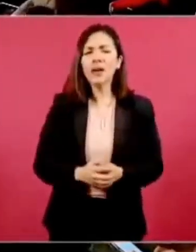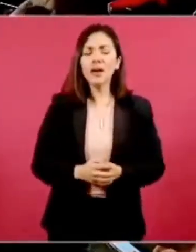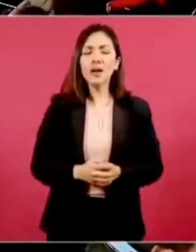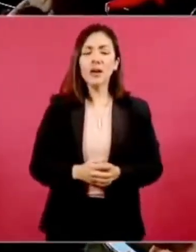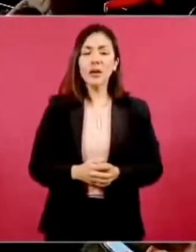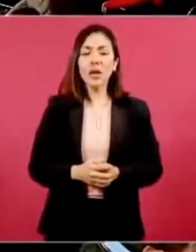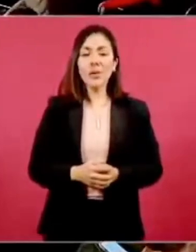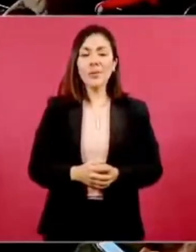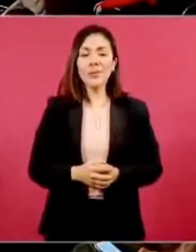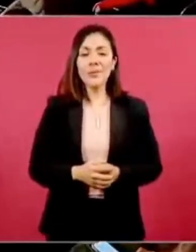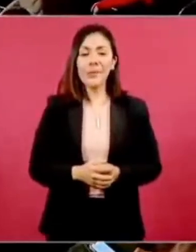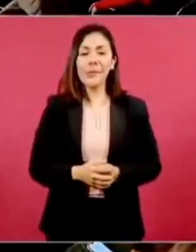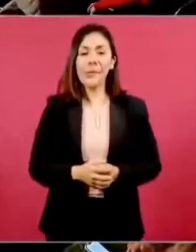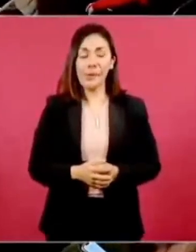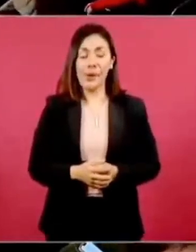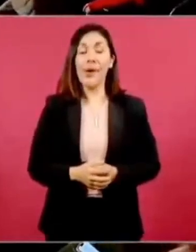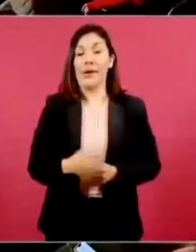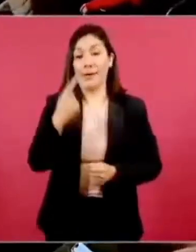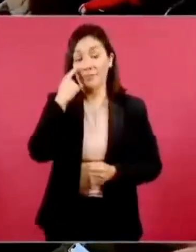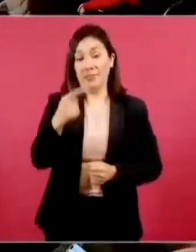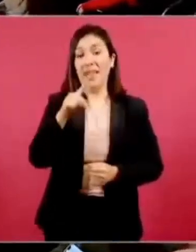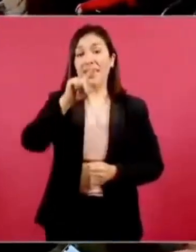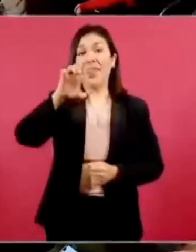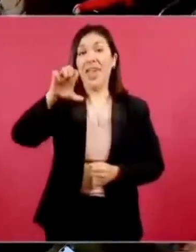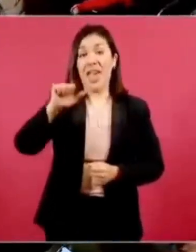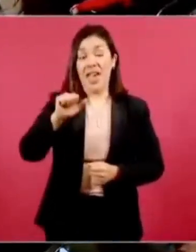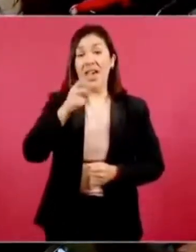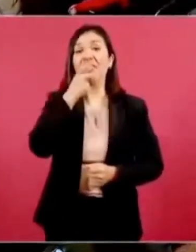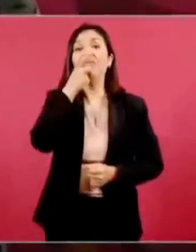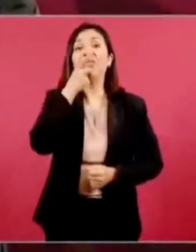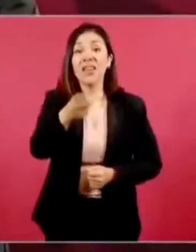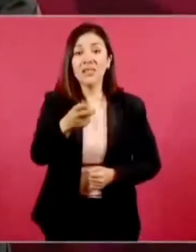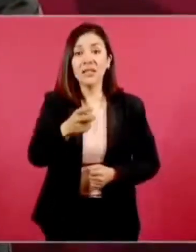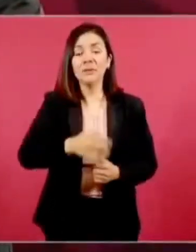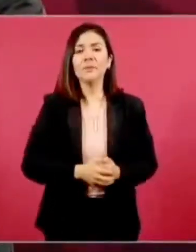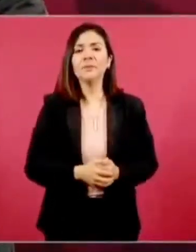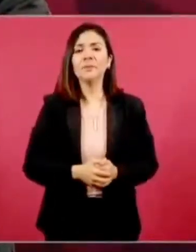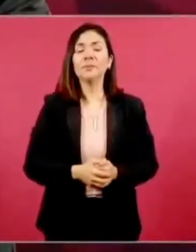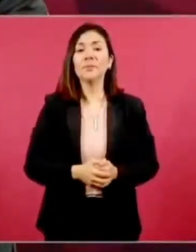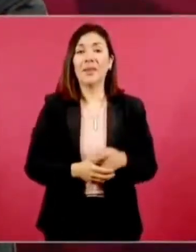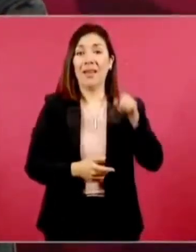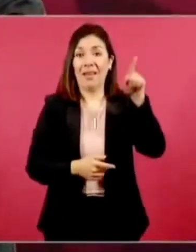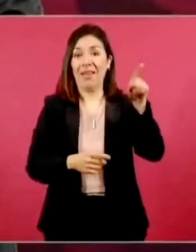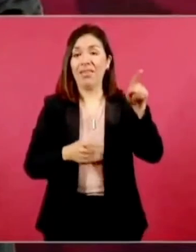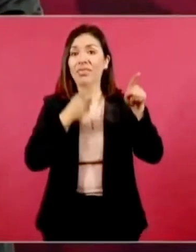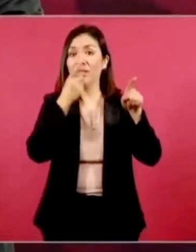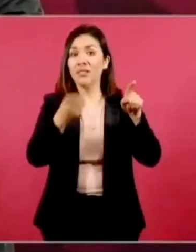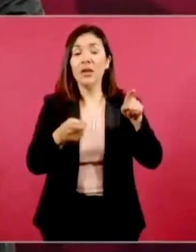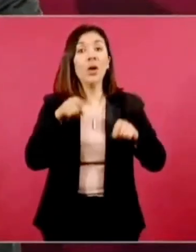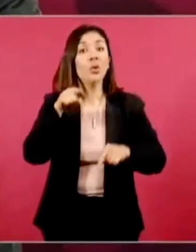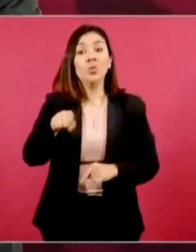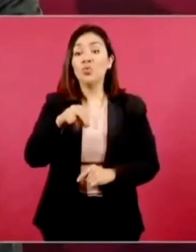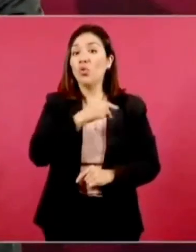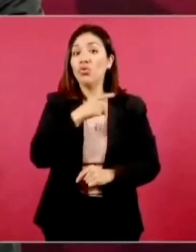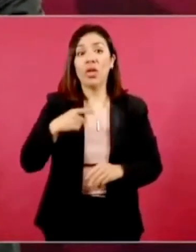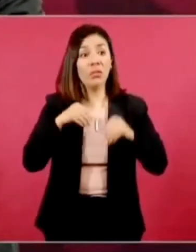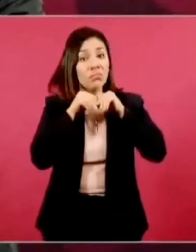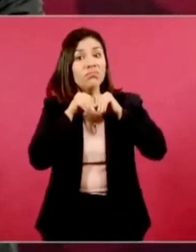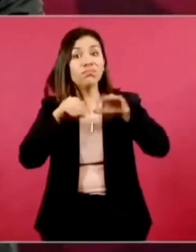Sí, fíjense lo que dicen. Nos pidieron los de la DEA que no diéramos a conocer la fuente.